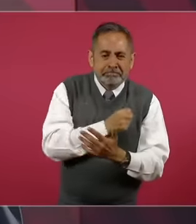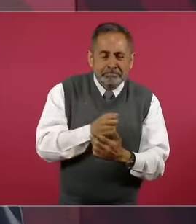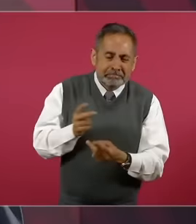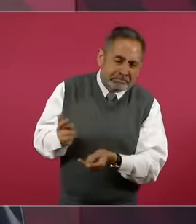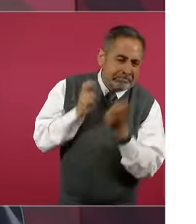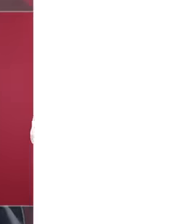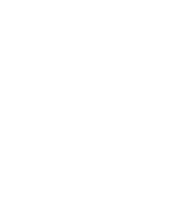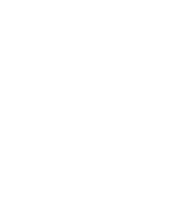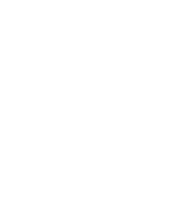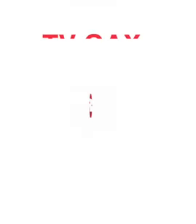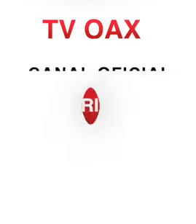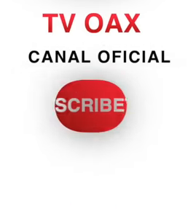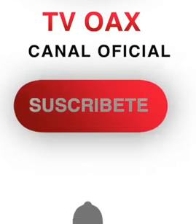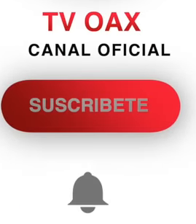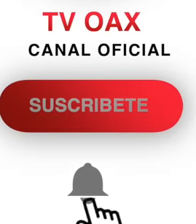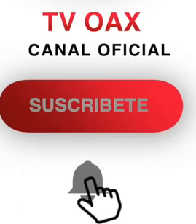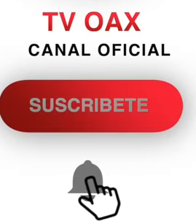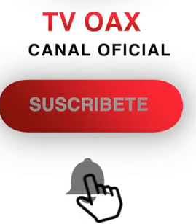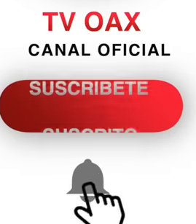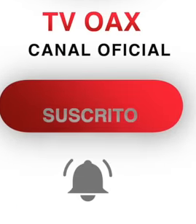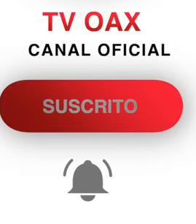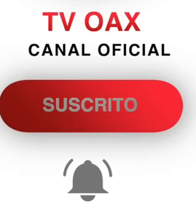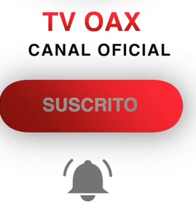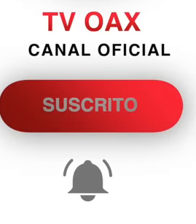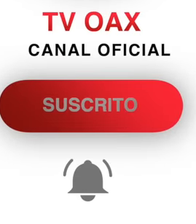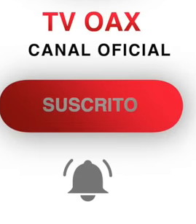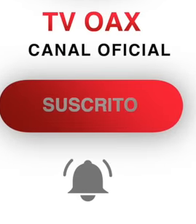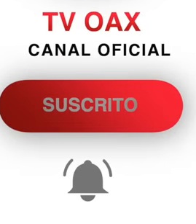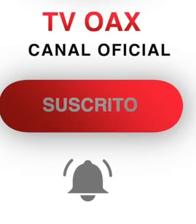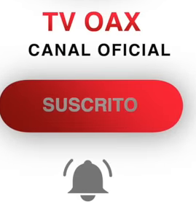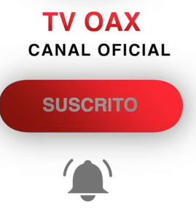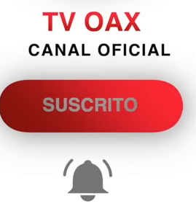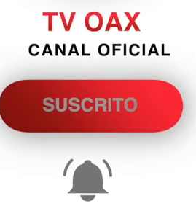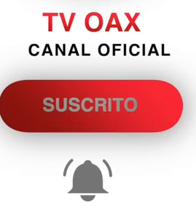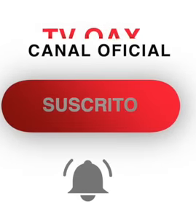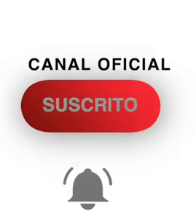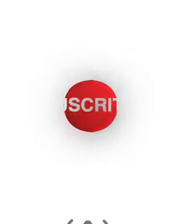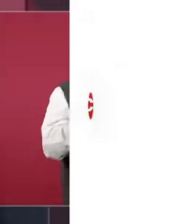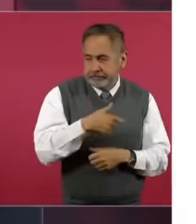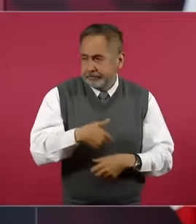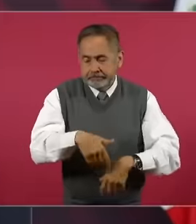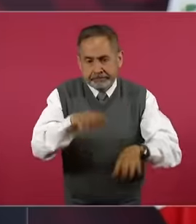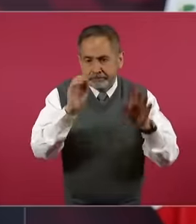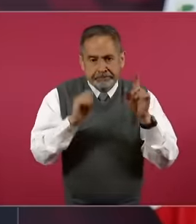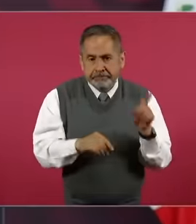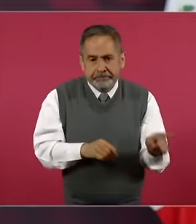robo. En ese sexenio fue cuando